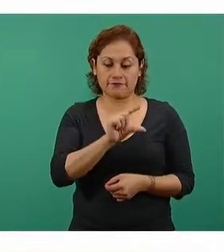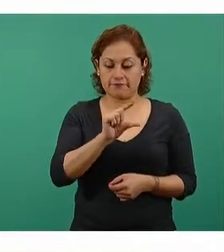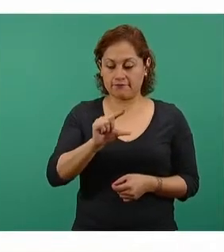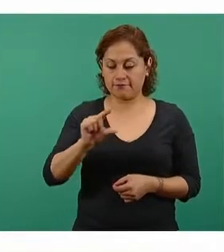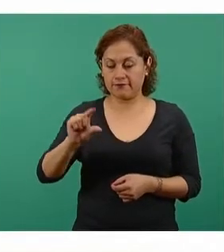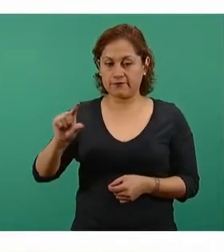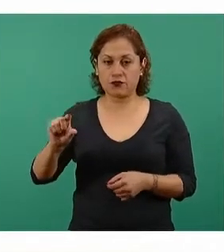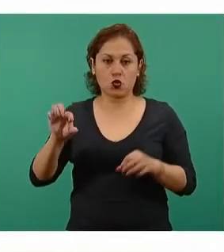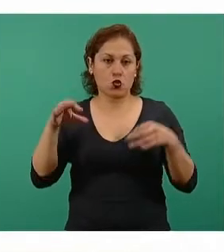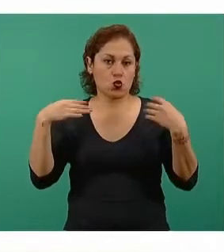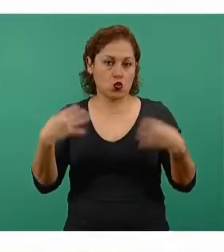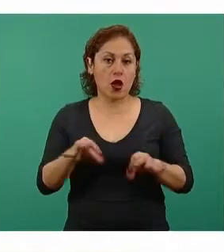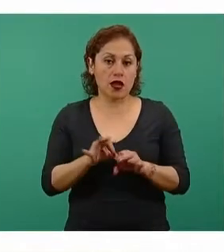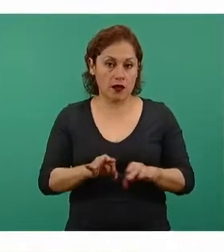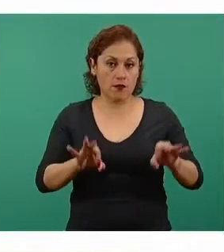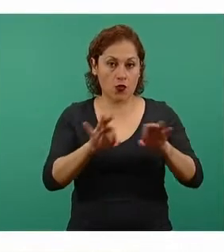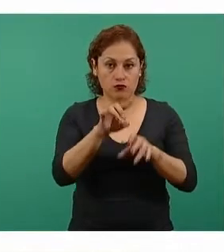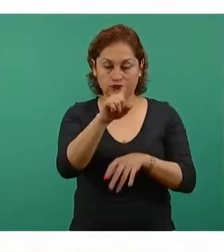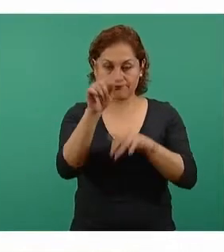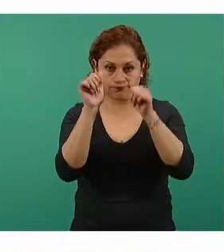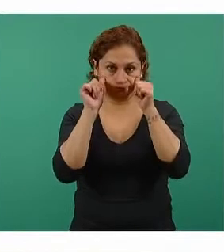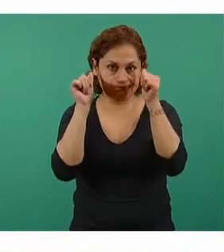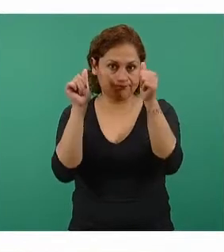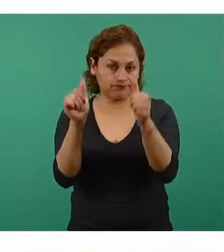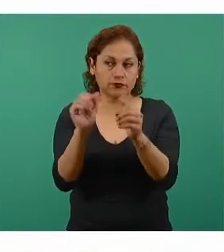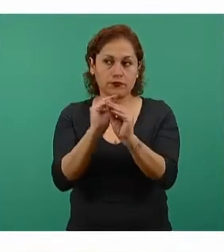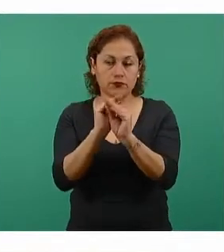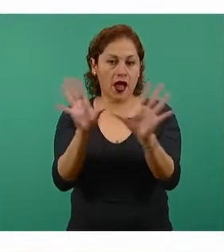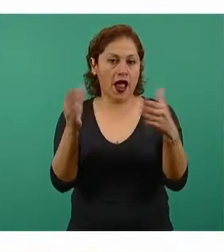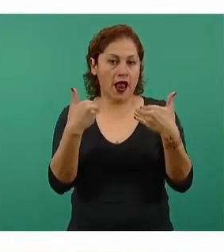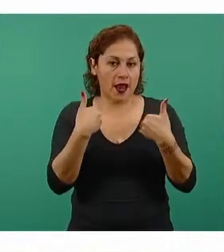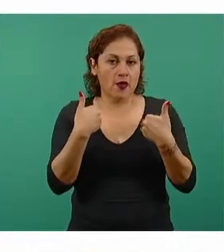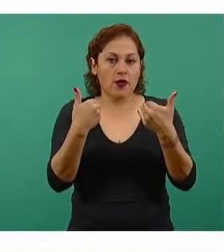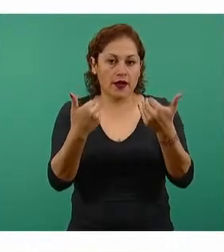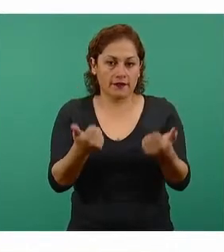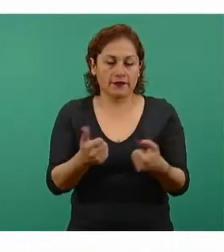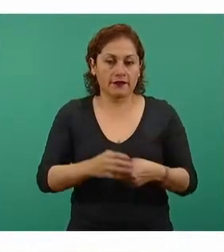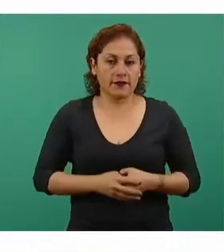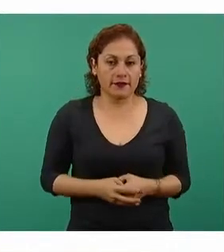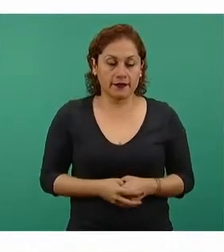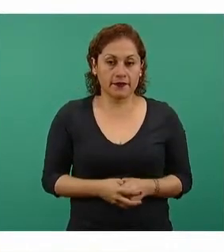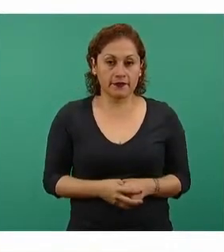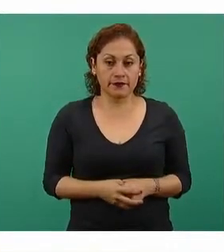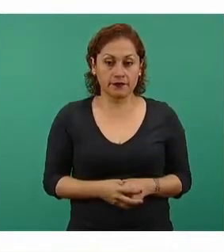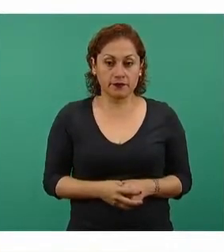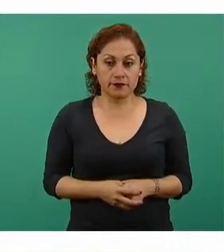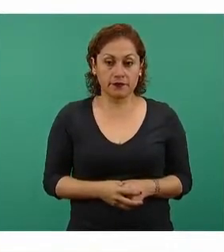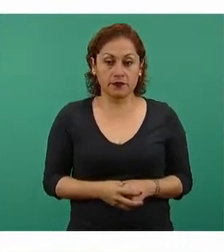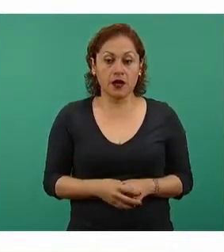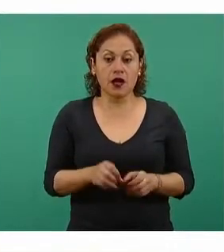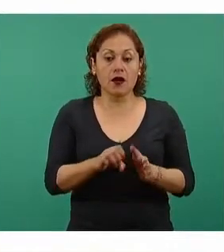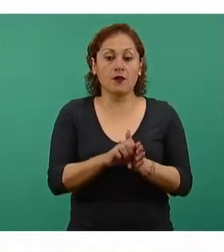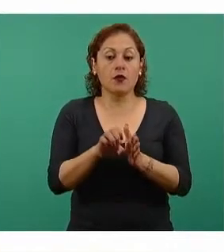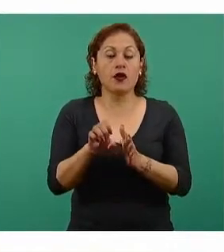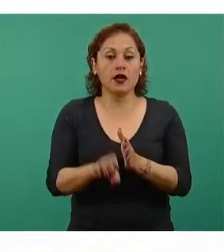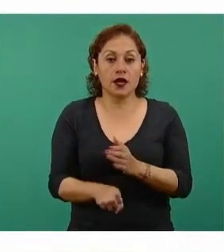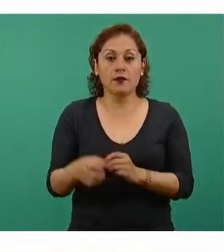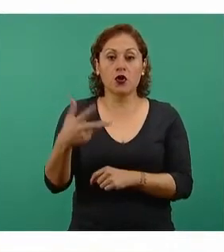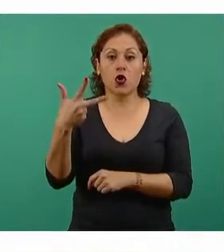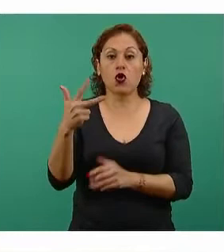porque nos ayuda a identificar claramente pues cómo de los